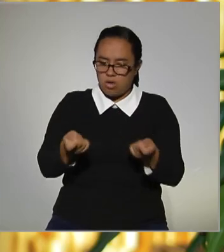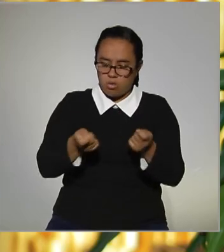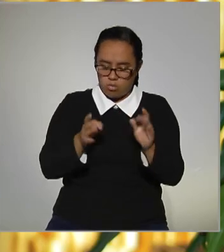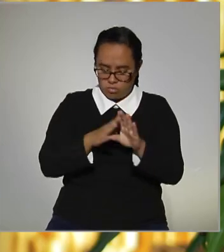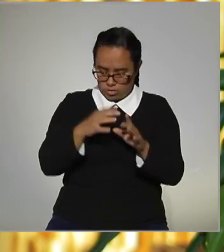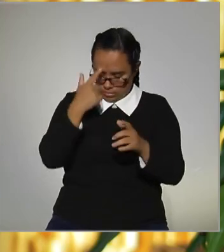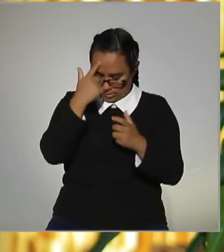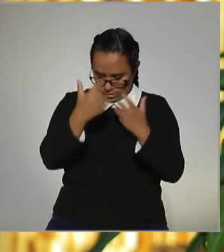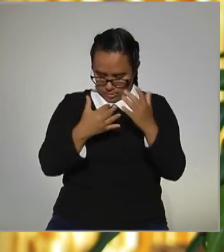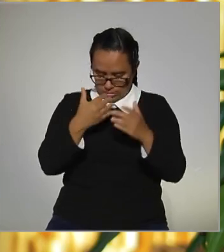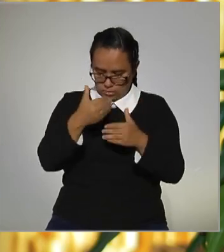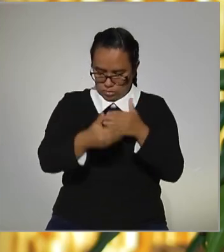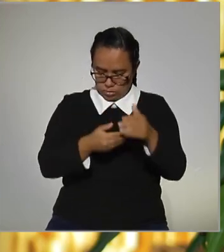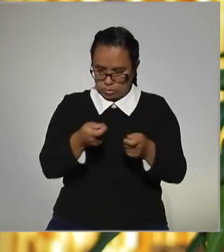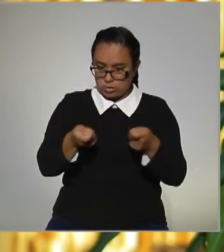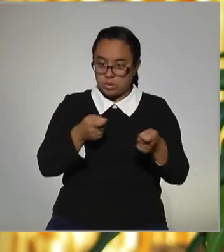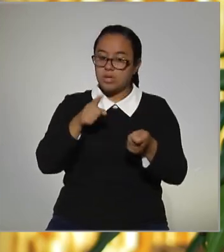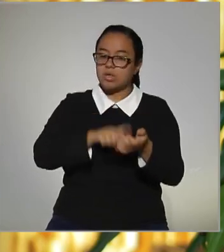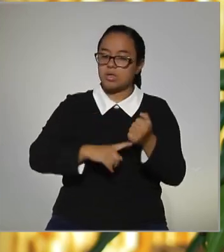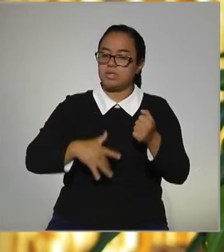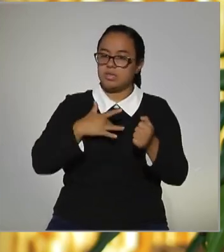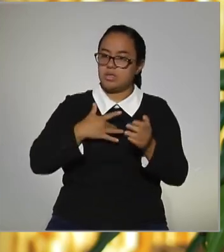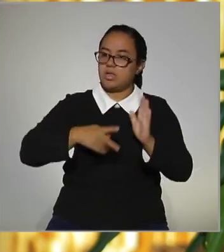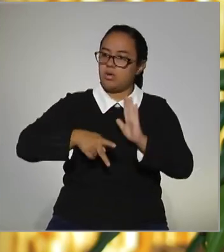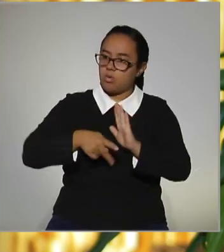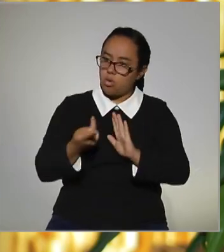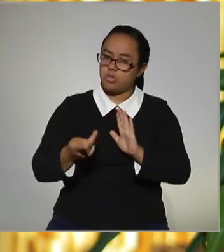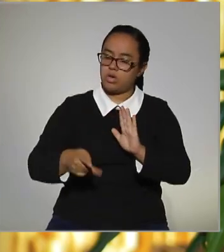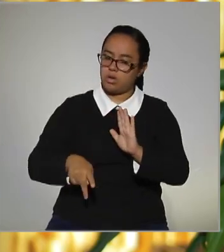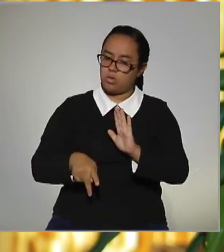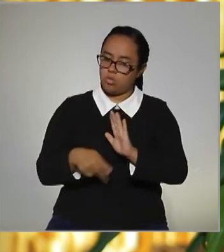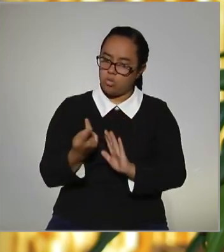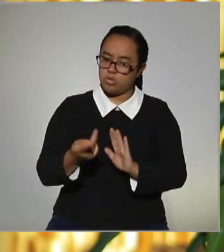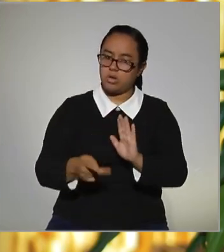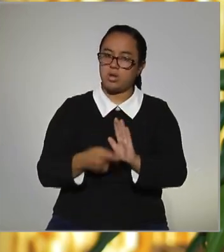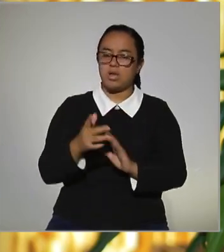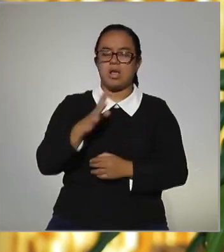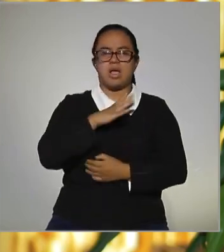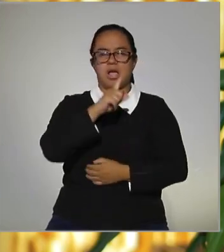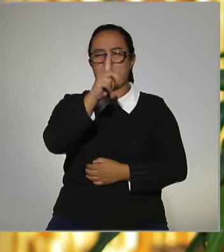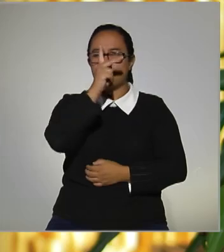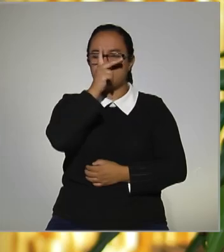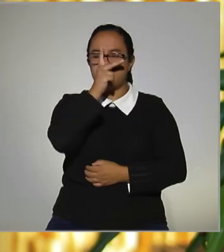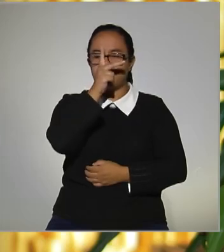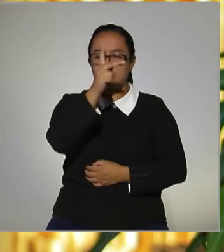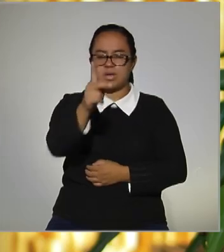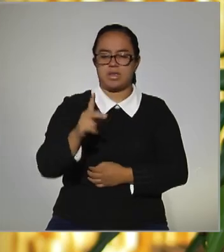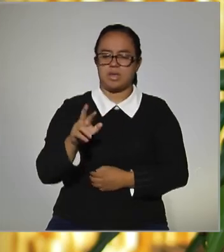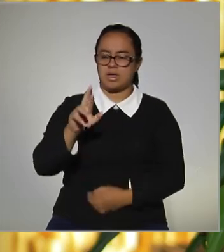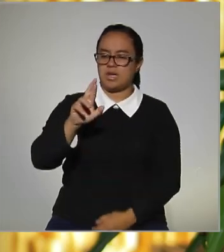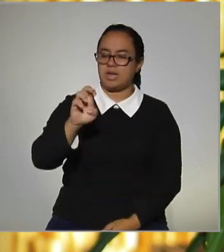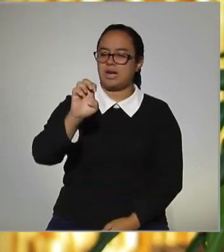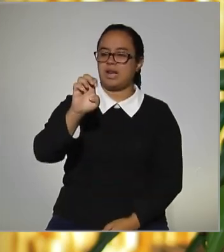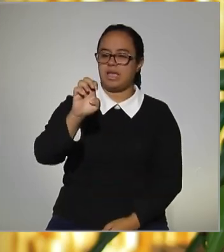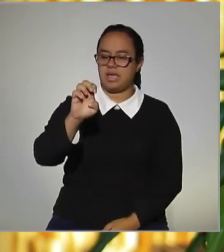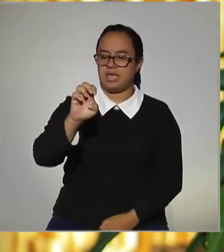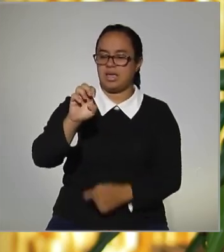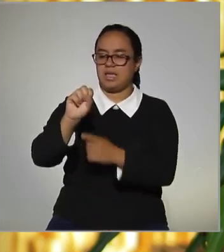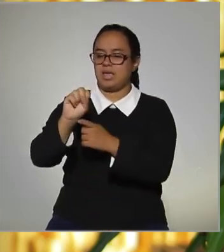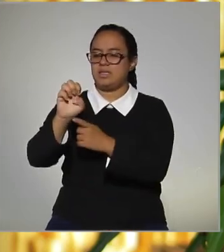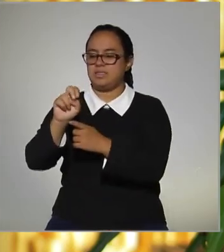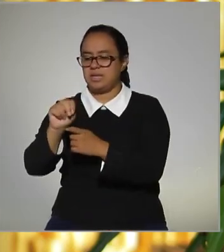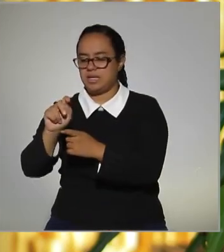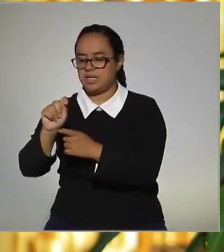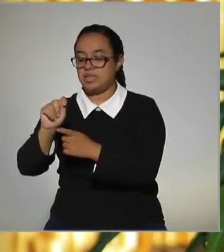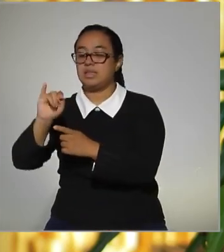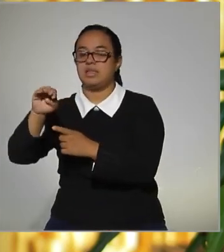procesar y se repite y se repite. De hecho, surge la palabra de latín sentir, miento.